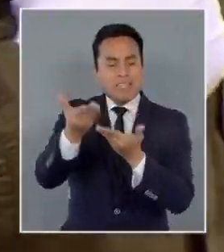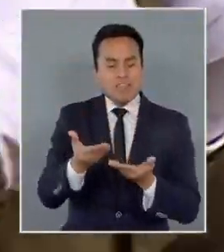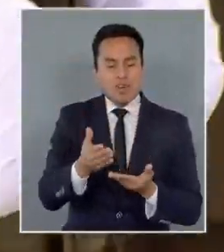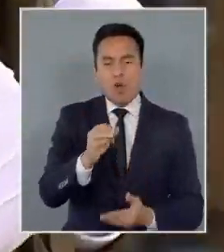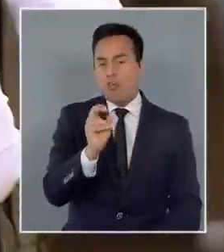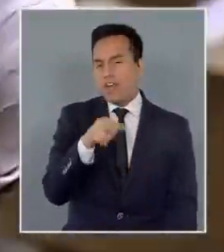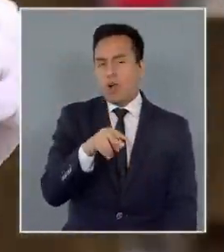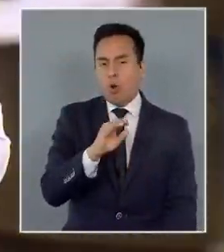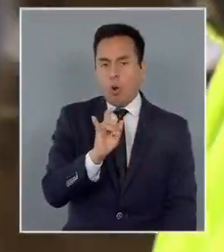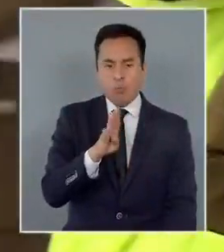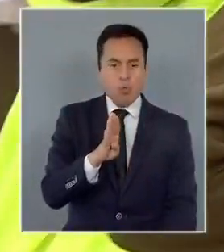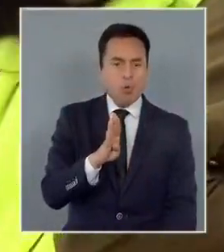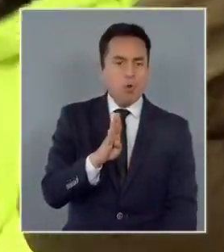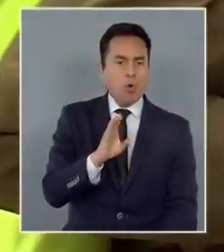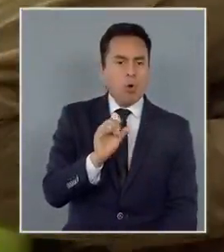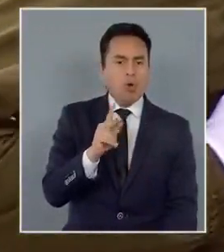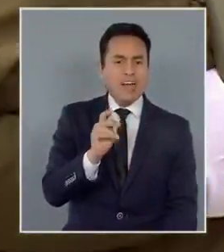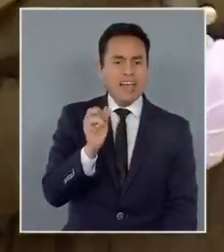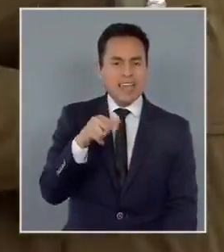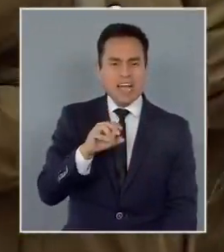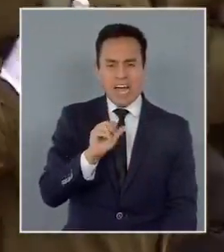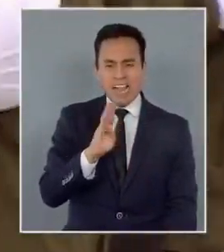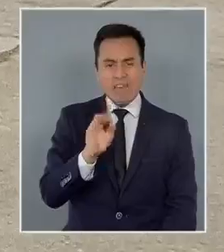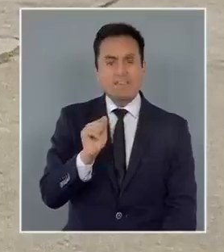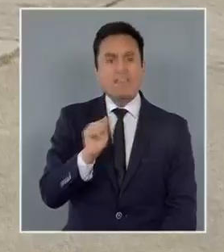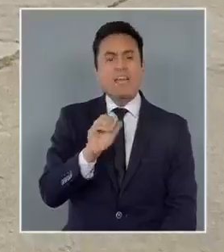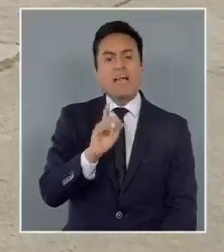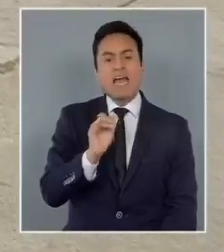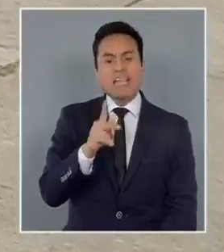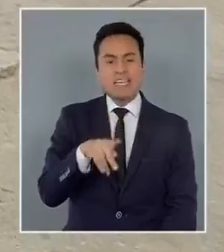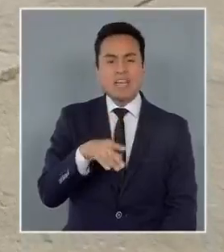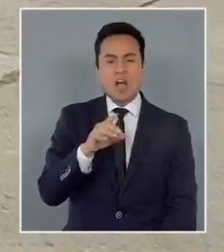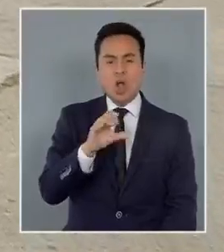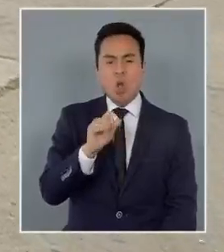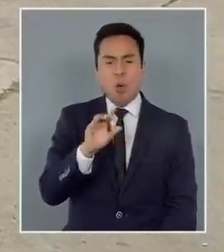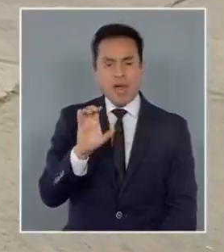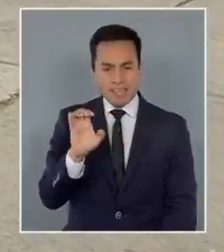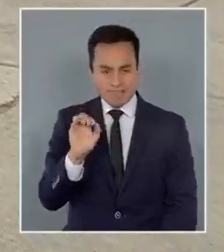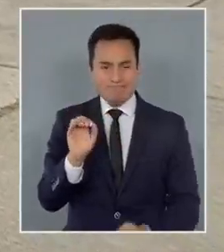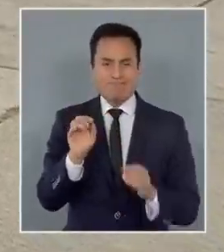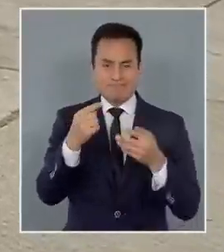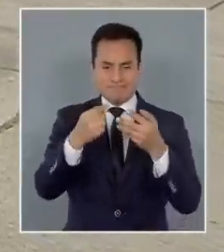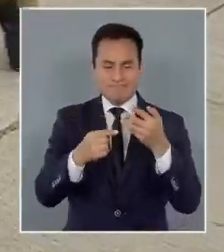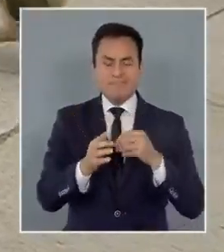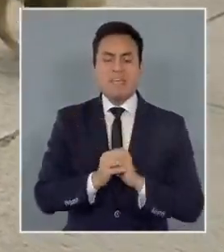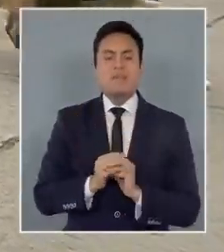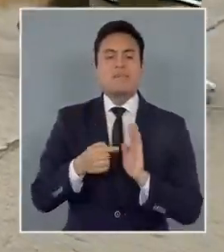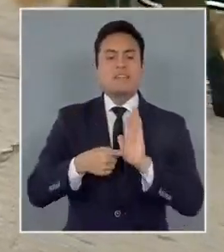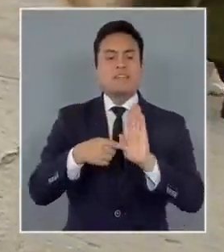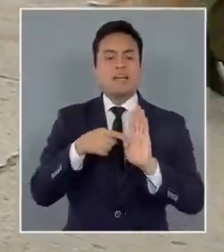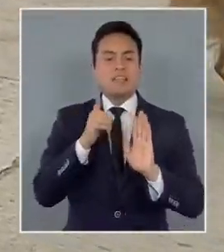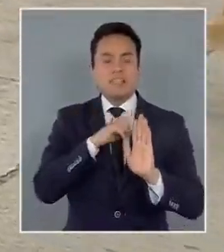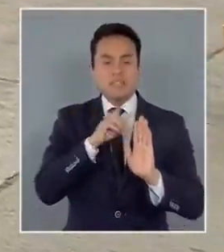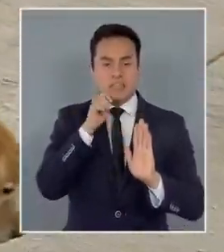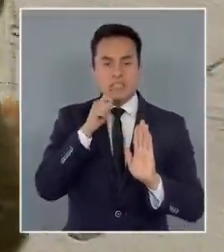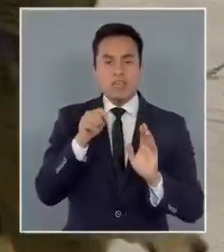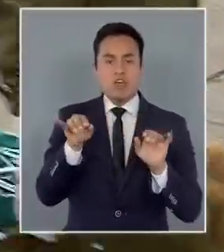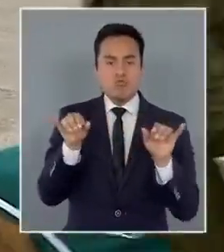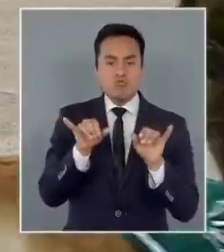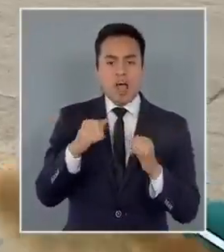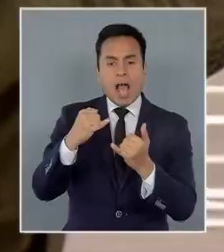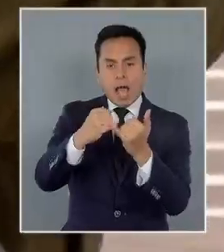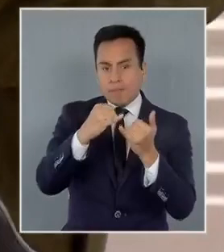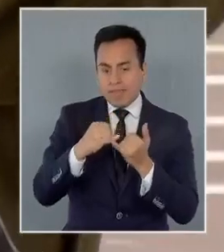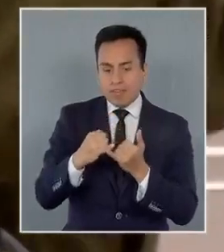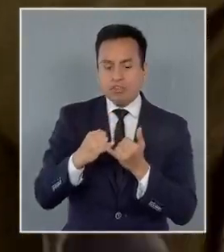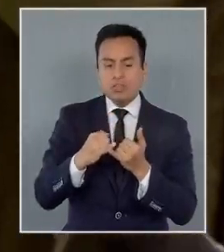Koban, Kobu, Kurt, Ken, Caleb, Kylie y Chloe. Para finalizar, presentamos a los cachorritos de nuestros